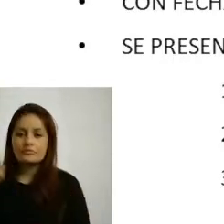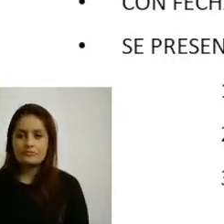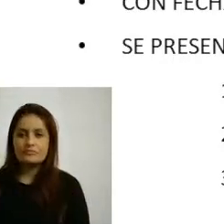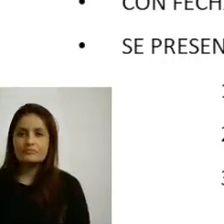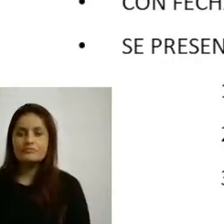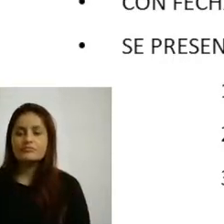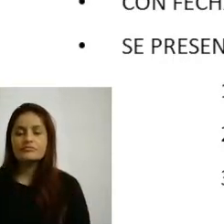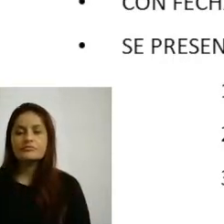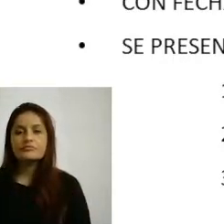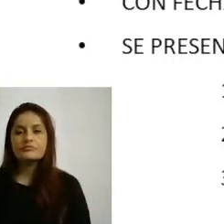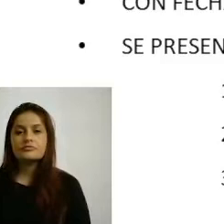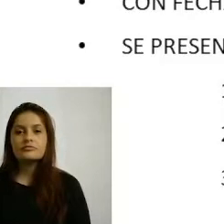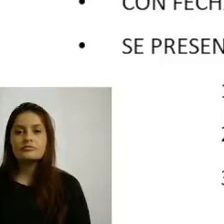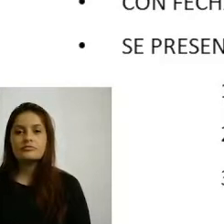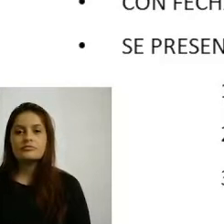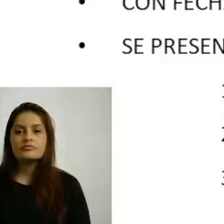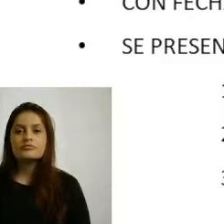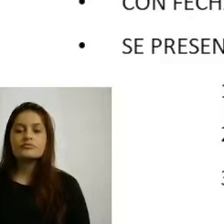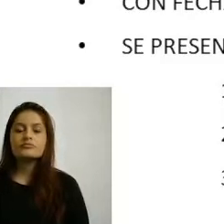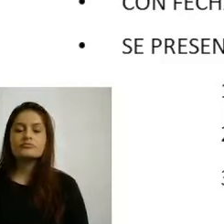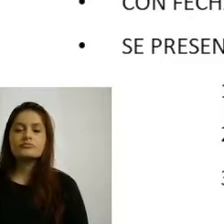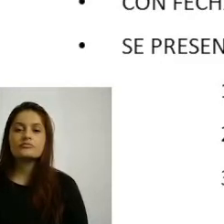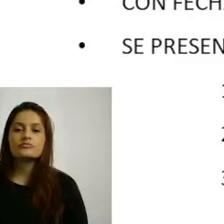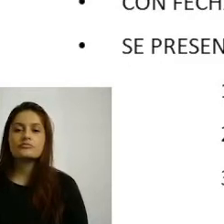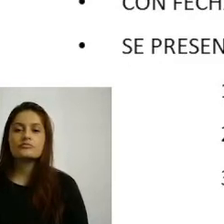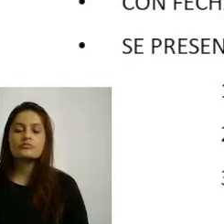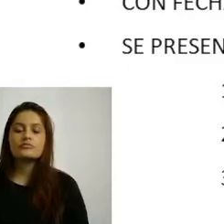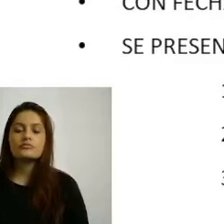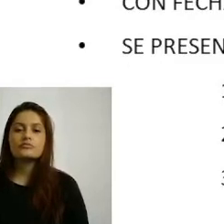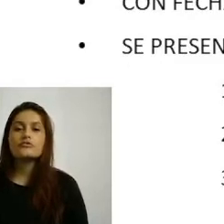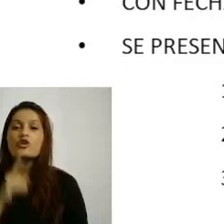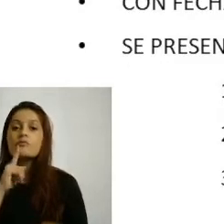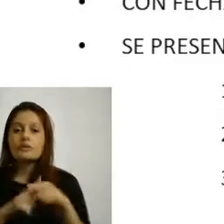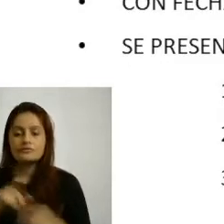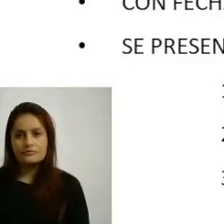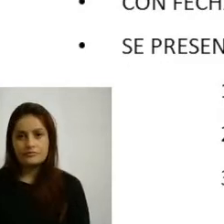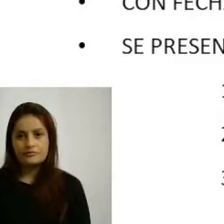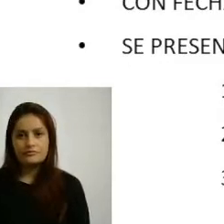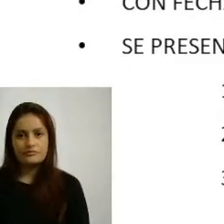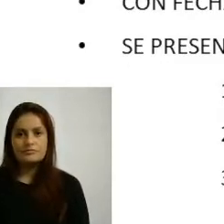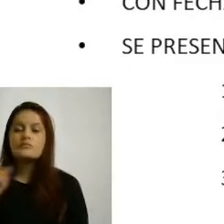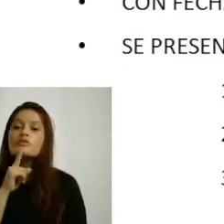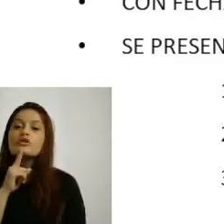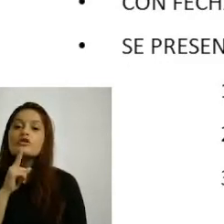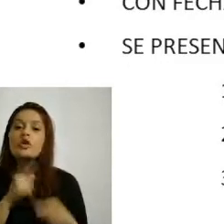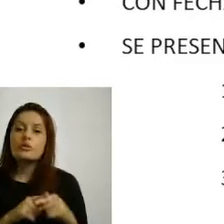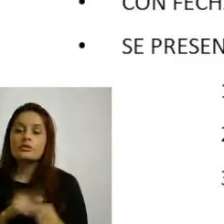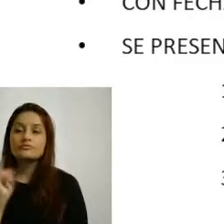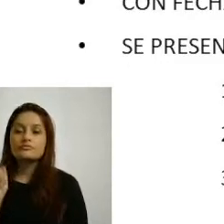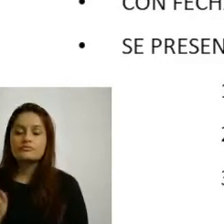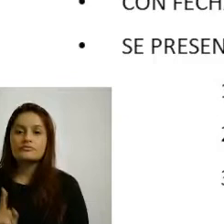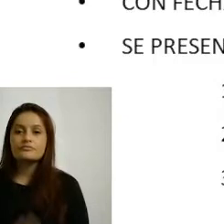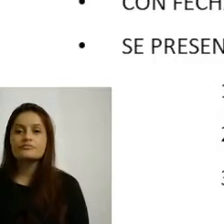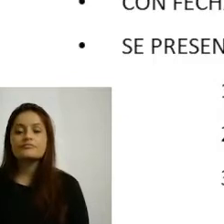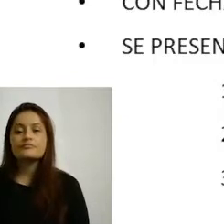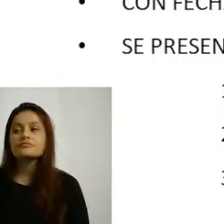Berger, que no presenta antecedentes, ASP Gestión SPA y Sociedad Asesoría y Consultoría